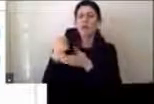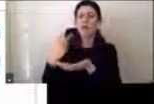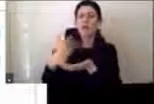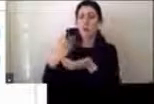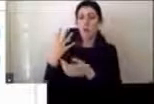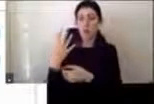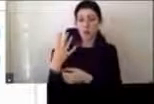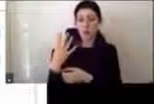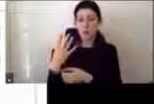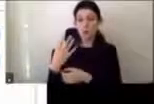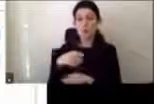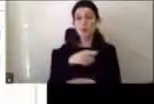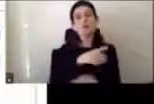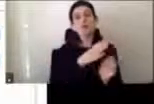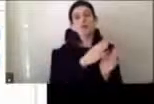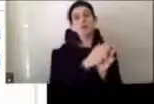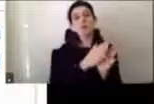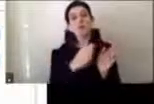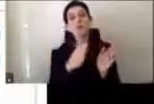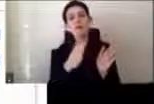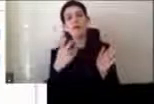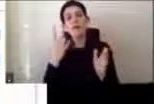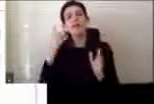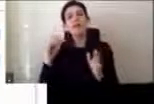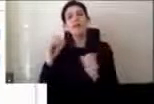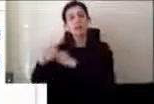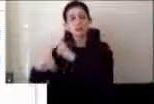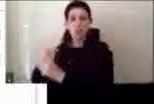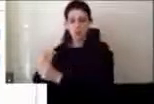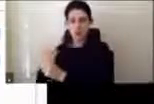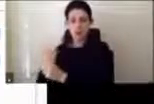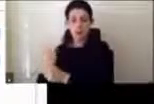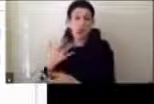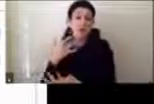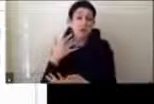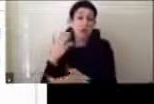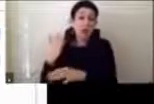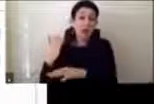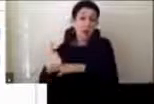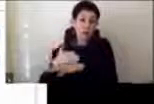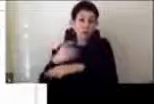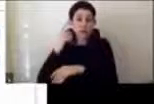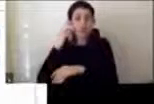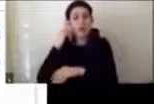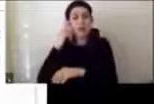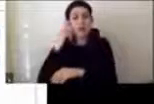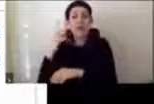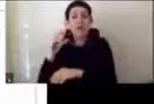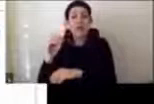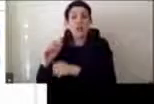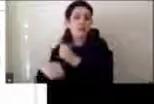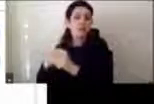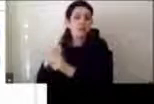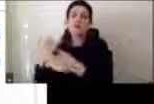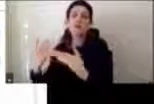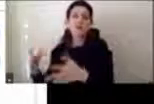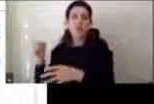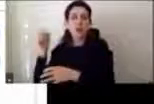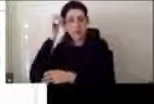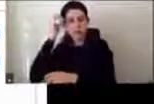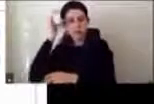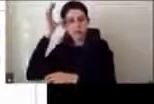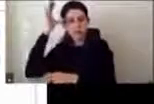hizo el corte a los 20 años, porque se consideraba en ese momento que a los 20 años ya había una maduración